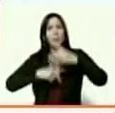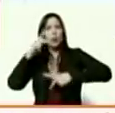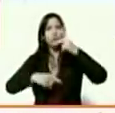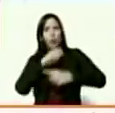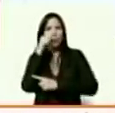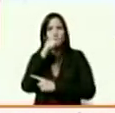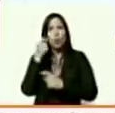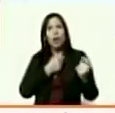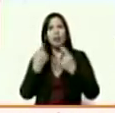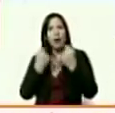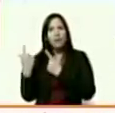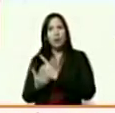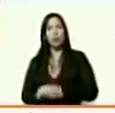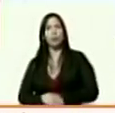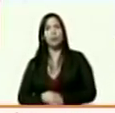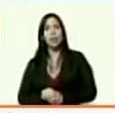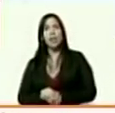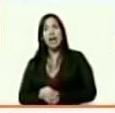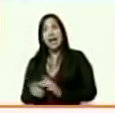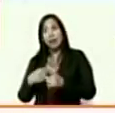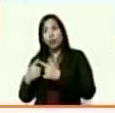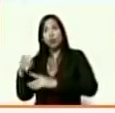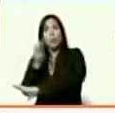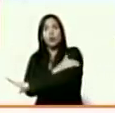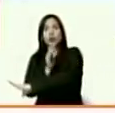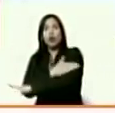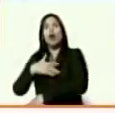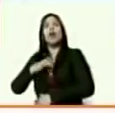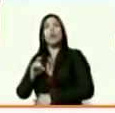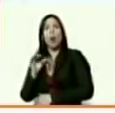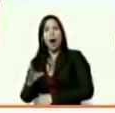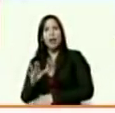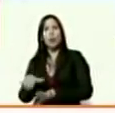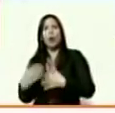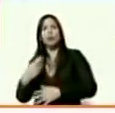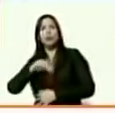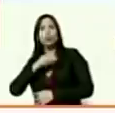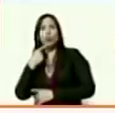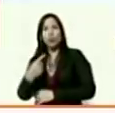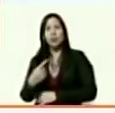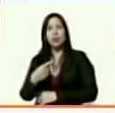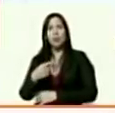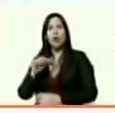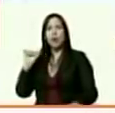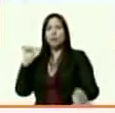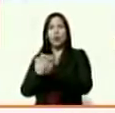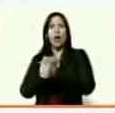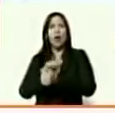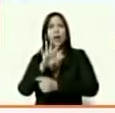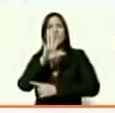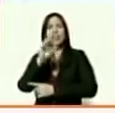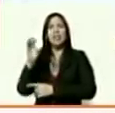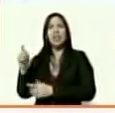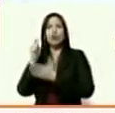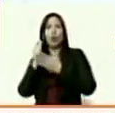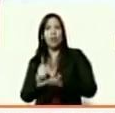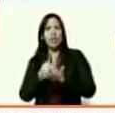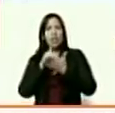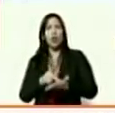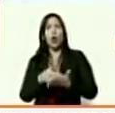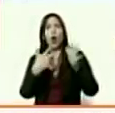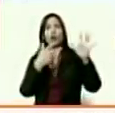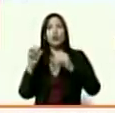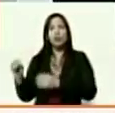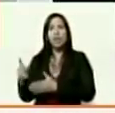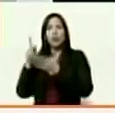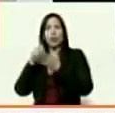de tráfico, y a ellos les duele cada vez que nosotros decimos, fueron capturadas 500 kilos, fueron capturados 800